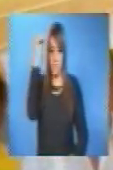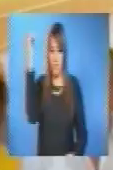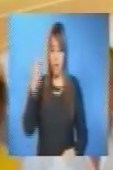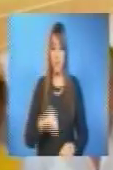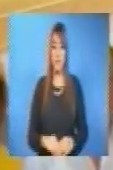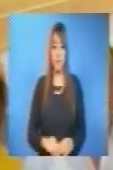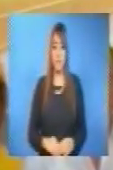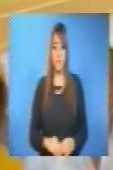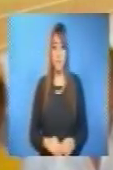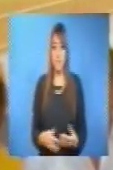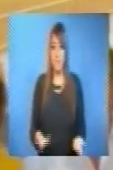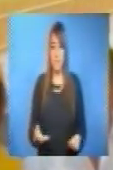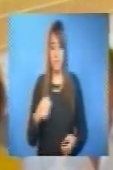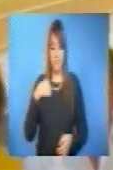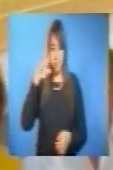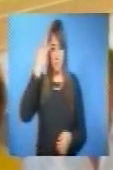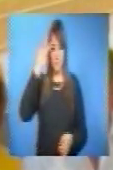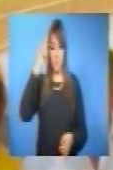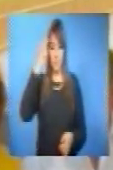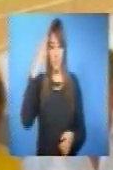países. O sea,